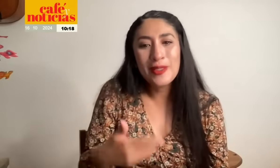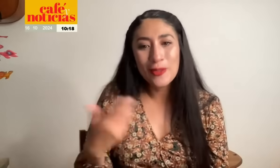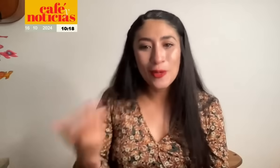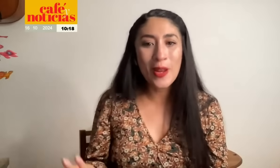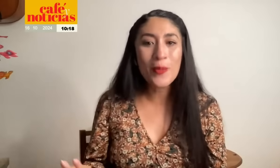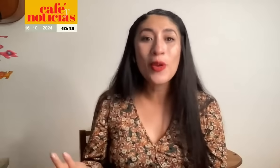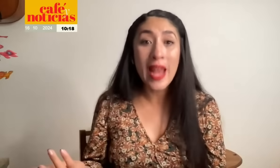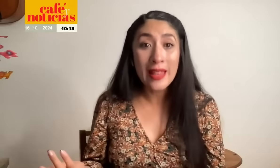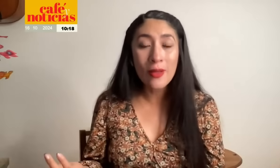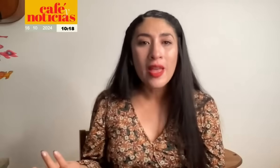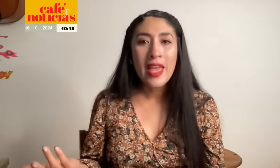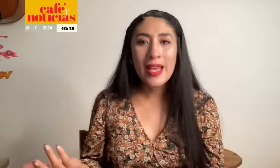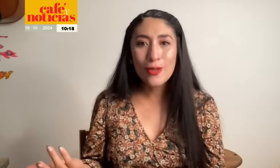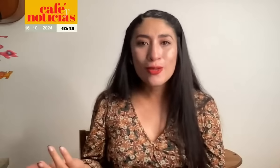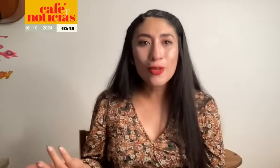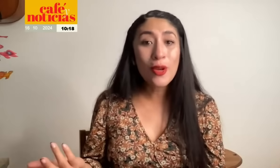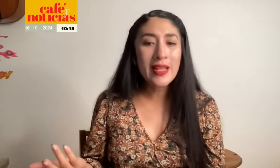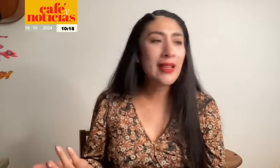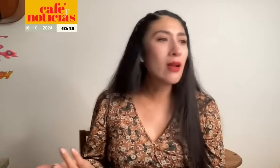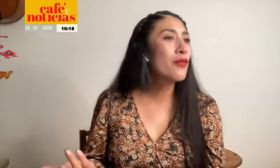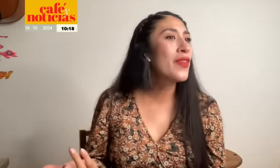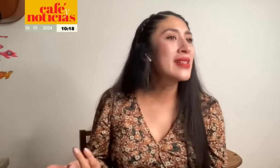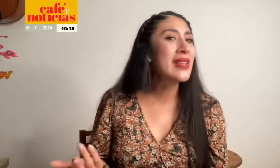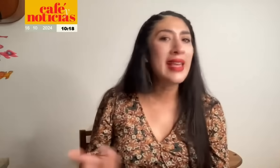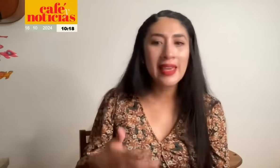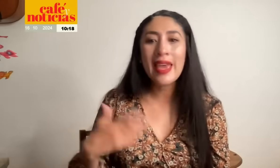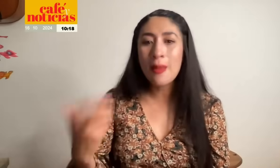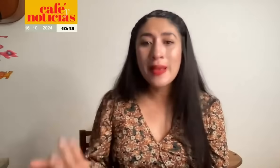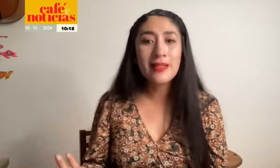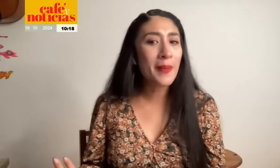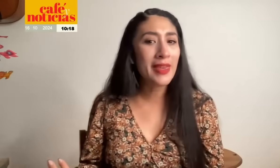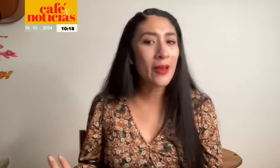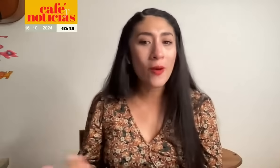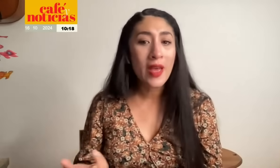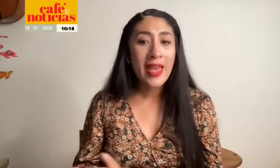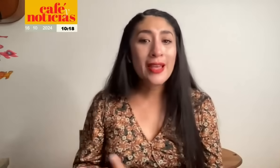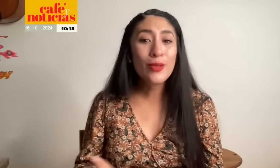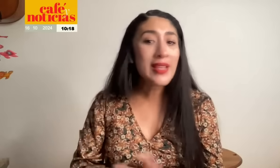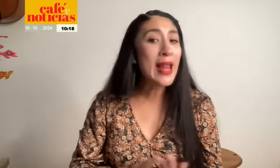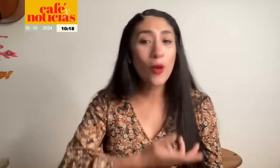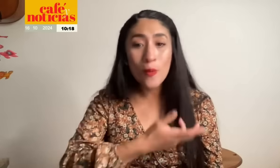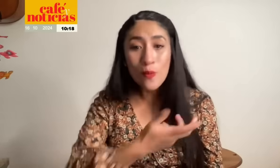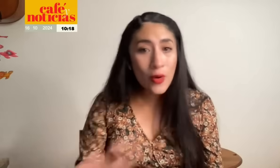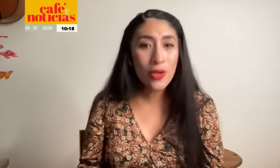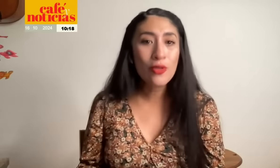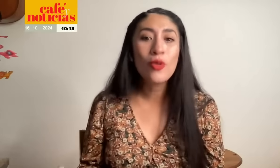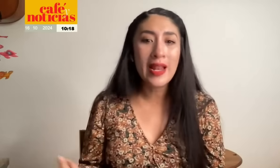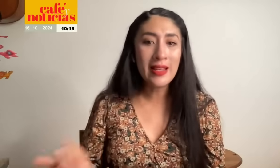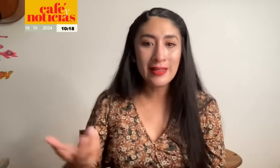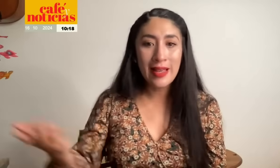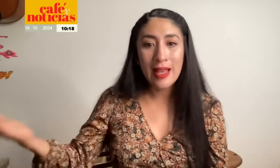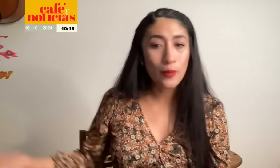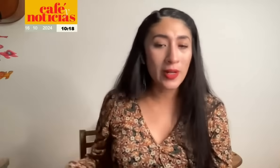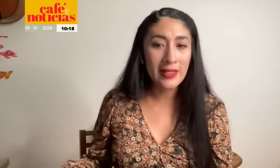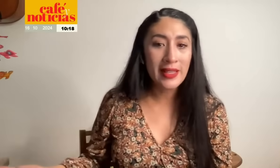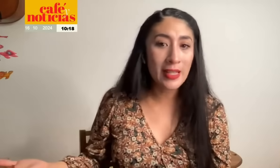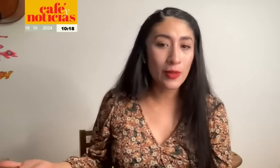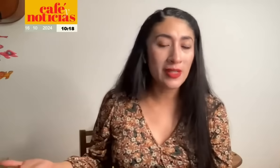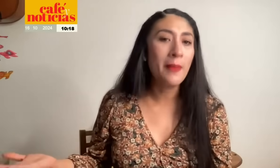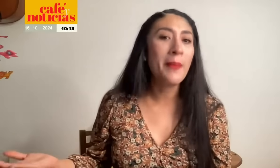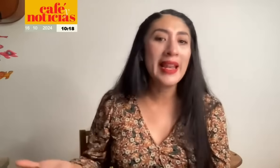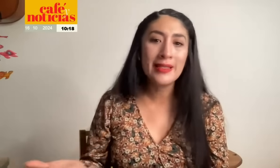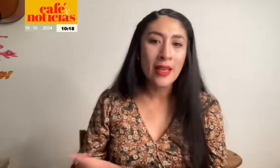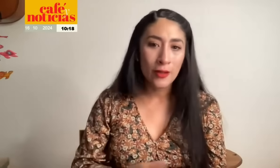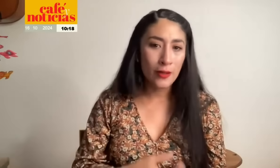de cómo se estuvieron violando esos controles de confianza y que además en México eso es algo muy usual desde las